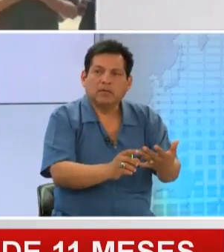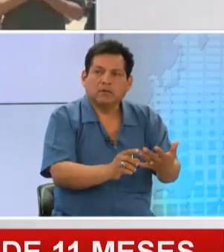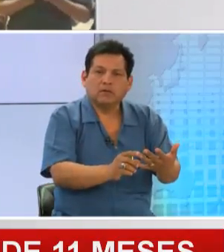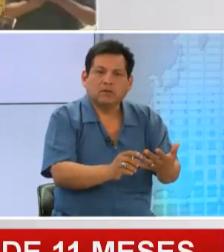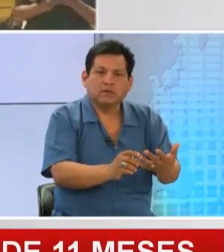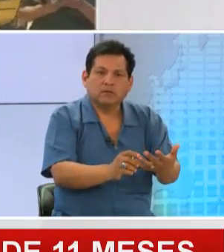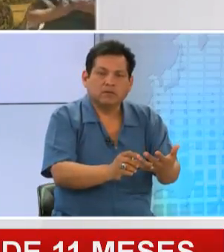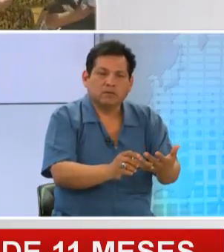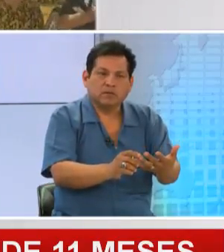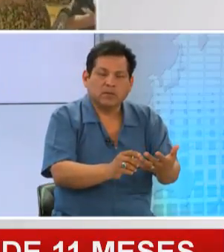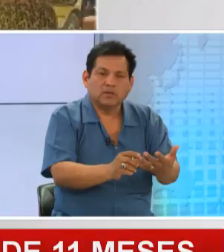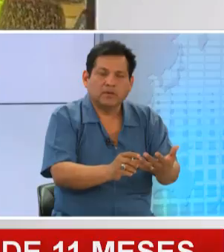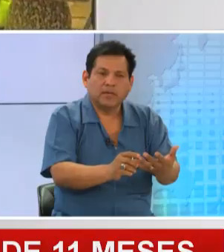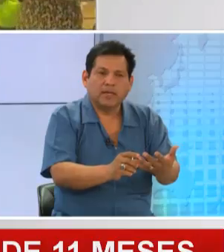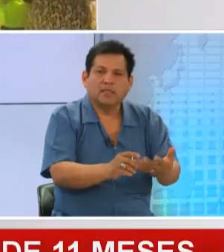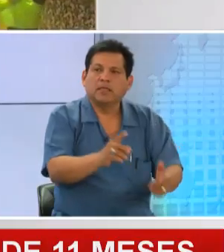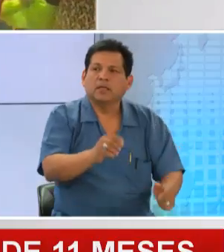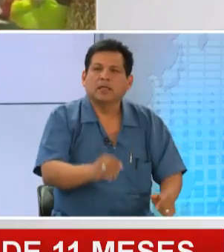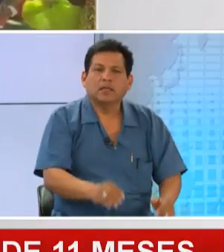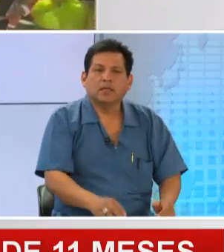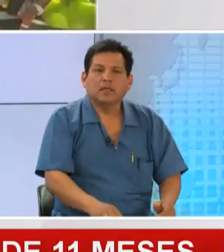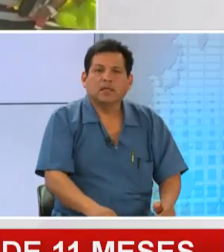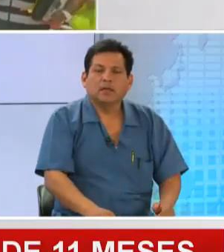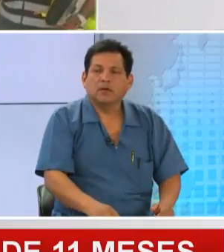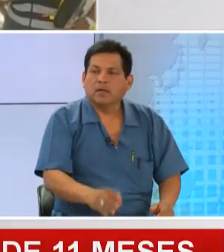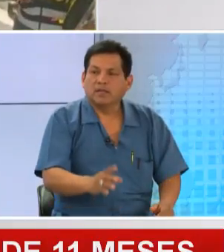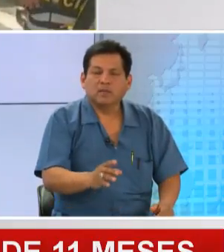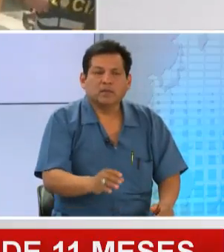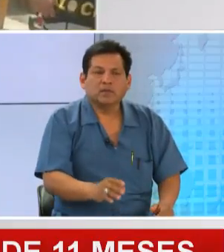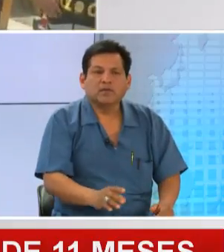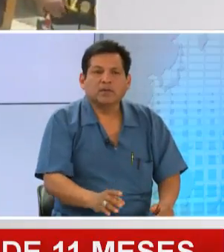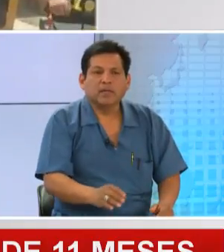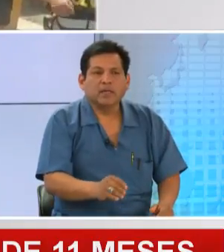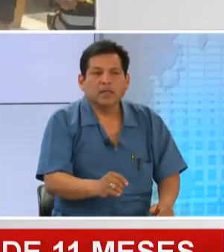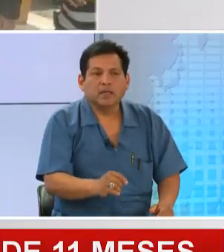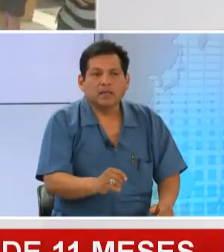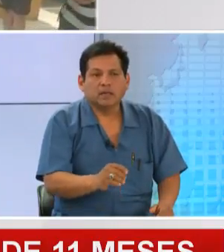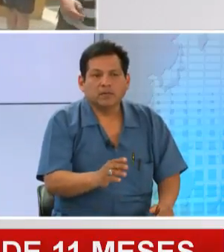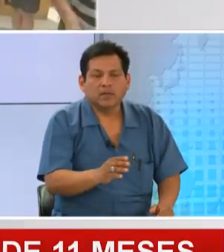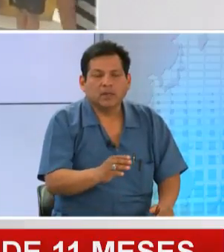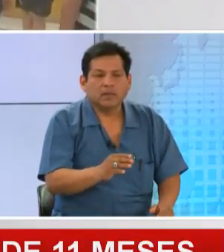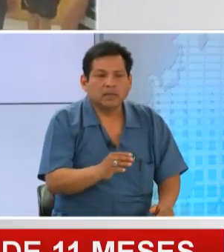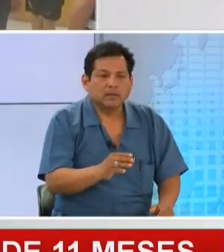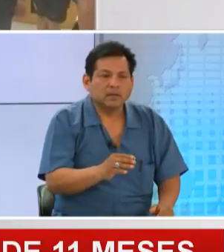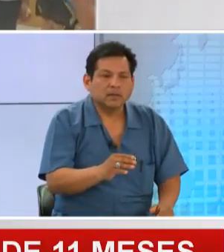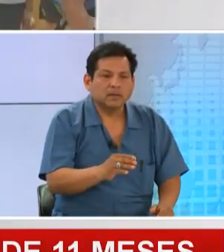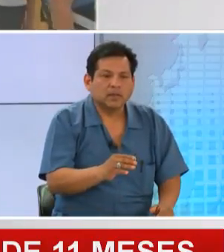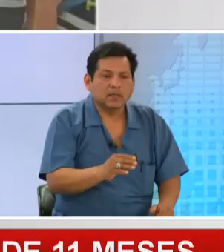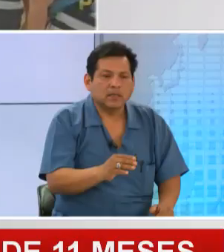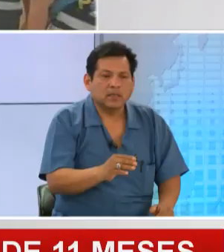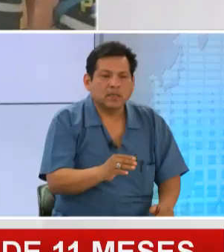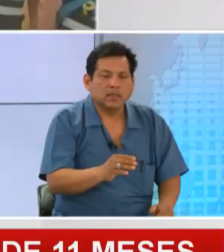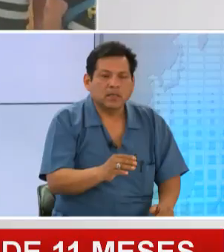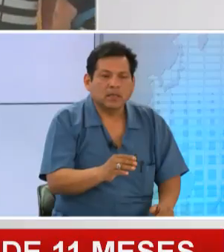¿Algún trastorno tiene su familia? Sí. O le decimos, ¿su familia ha tenido problemas